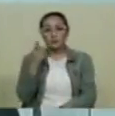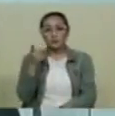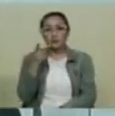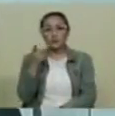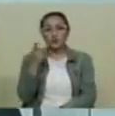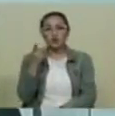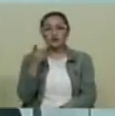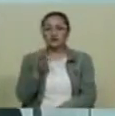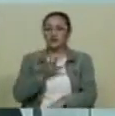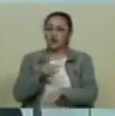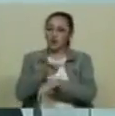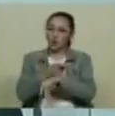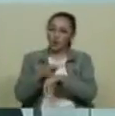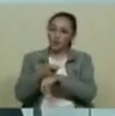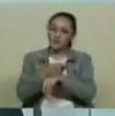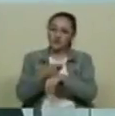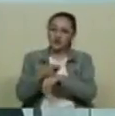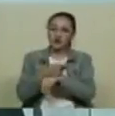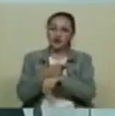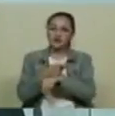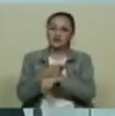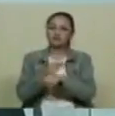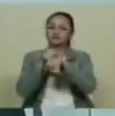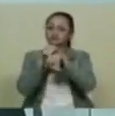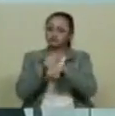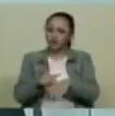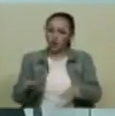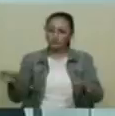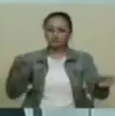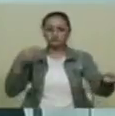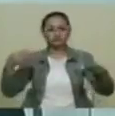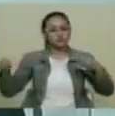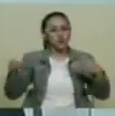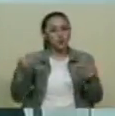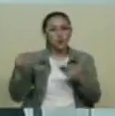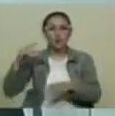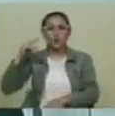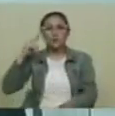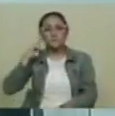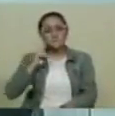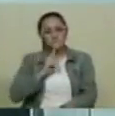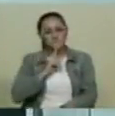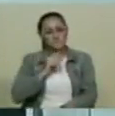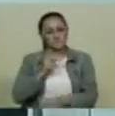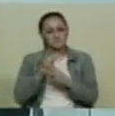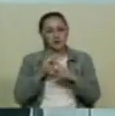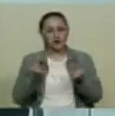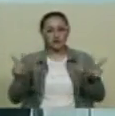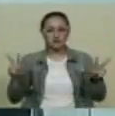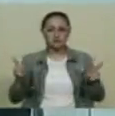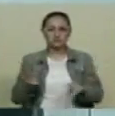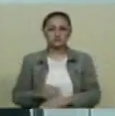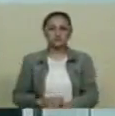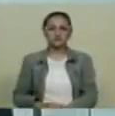palabra, del gobierno bolivariano de desplegar su diplomacia bolivariana de paz, que reconoce